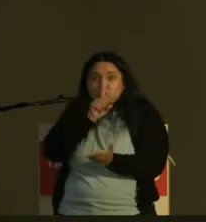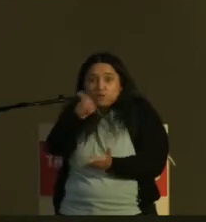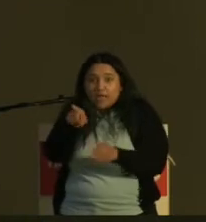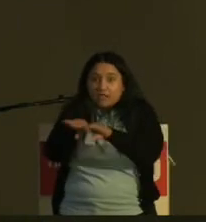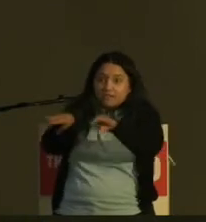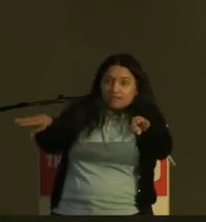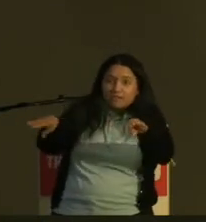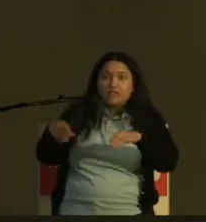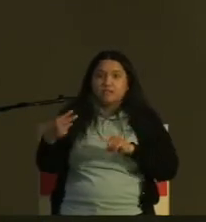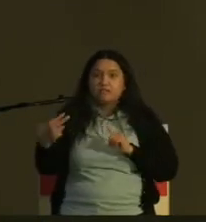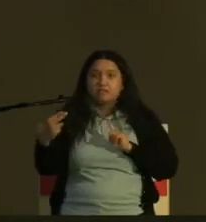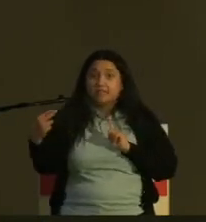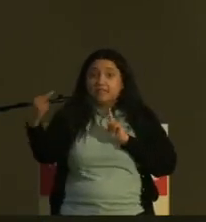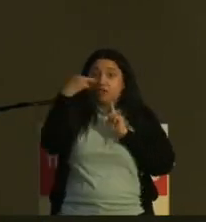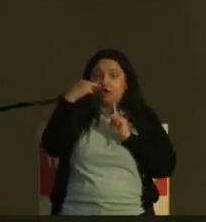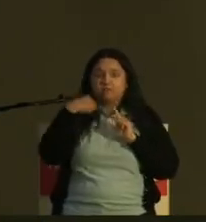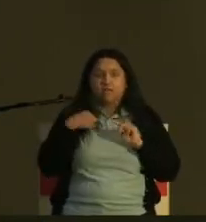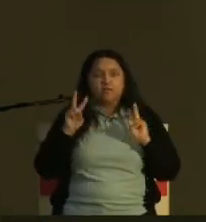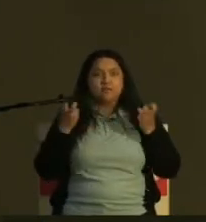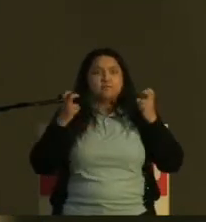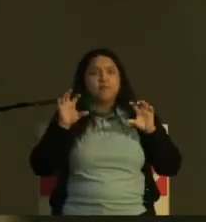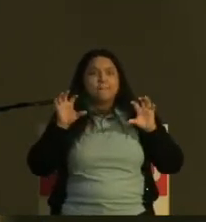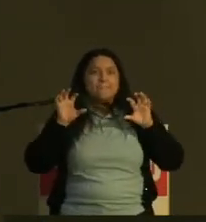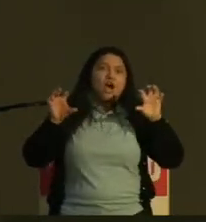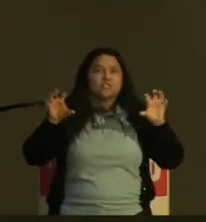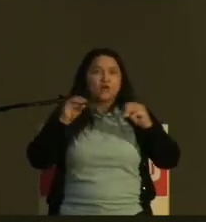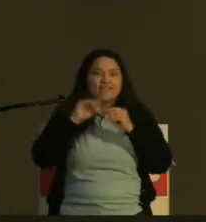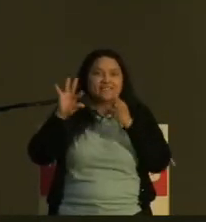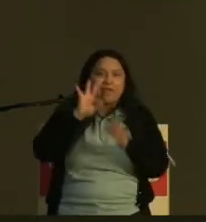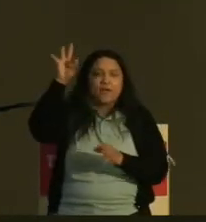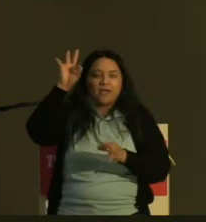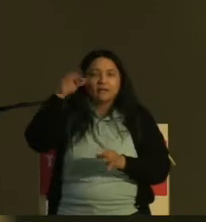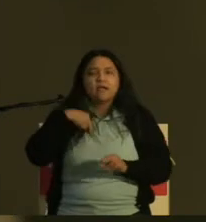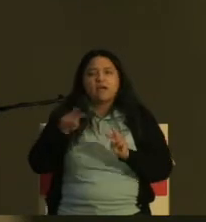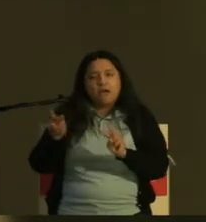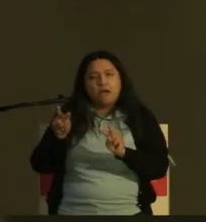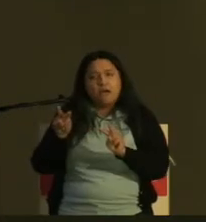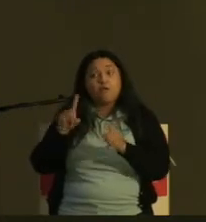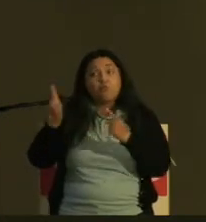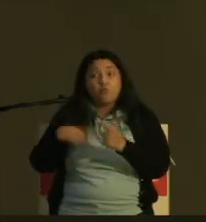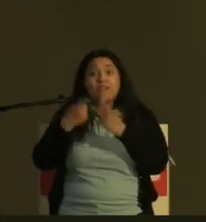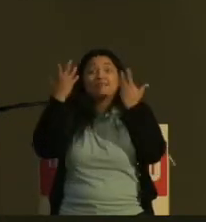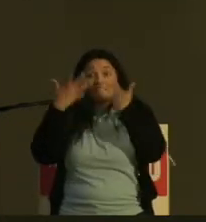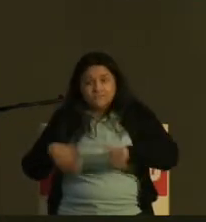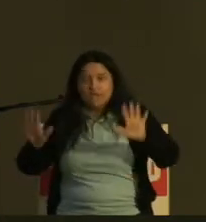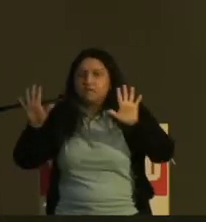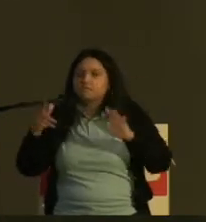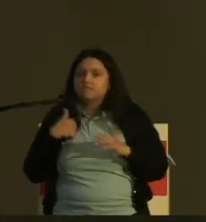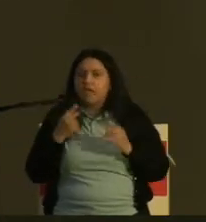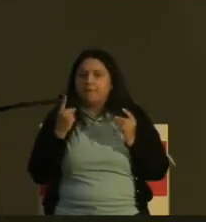el monstruo ese que había escrito, entonces yo dije, cuando acabe la función voy a ir rapidísimo